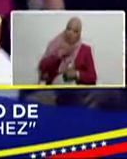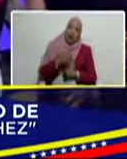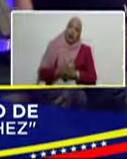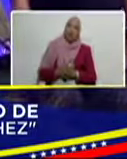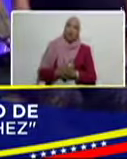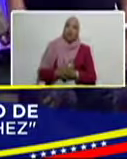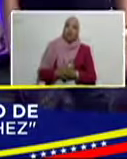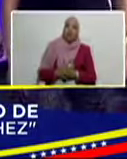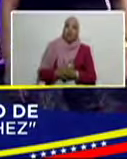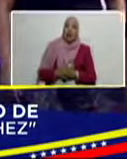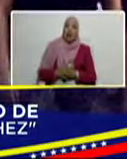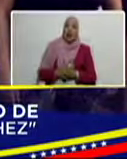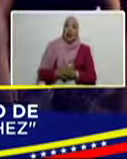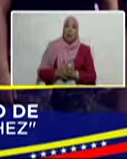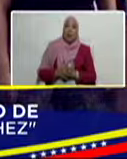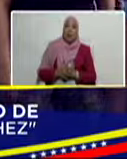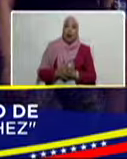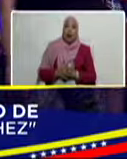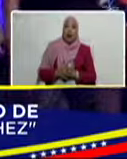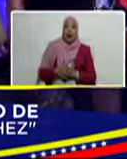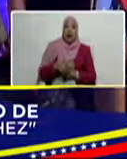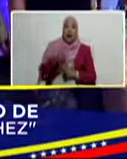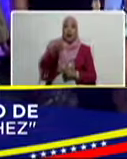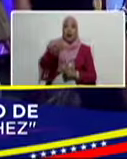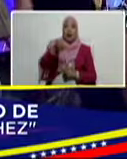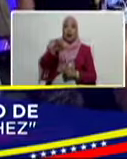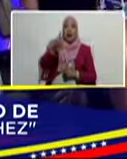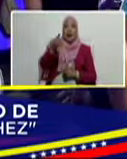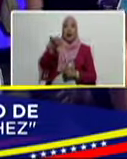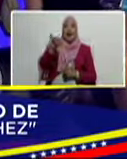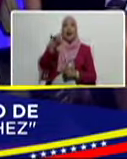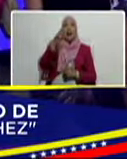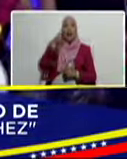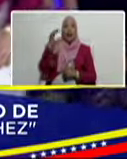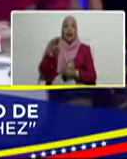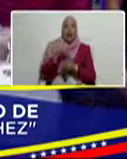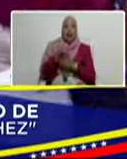Raiza Albornoz, y en la macuaya.